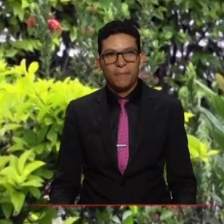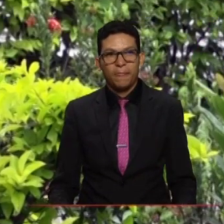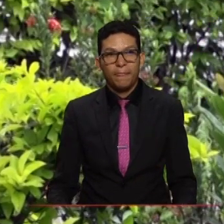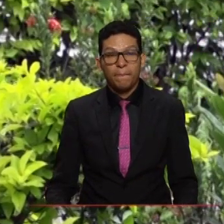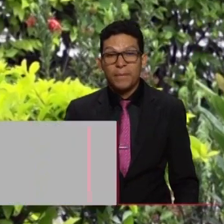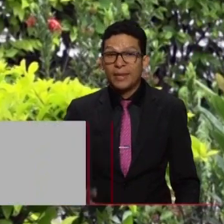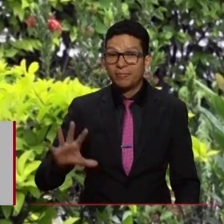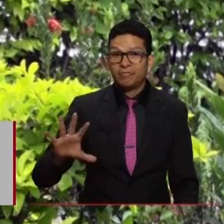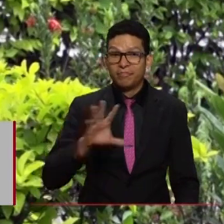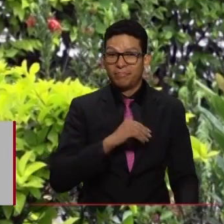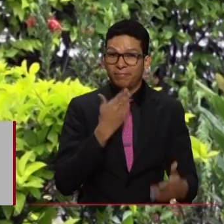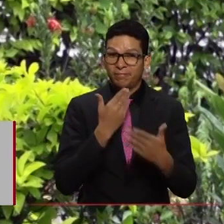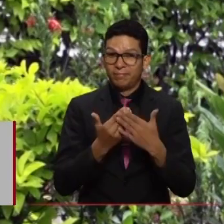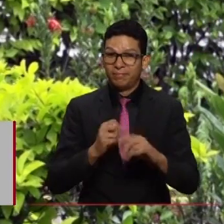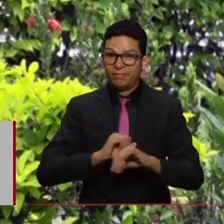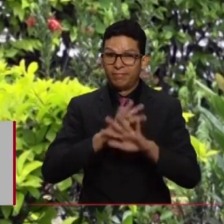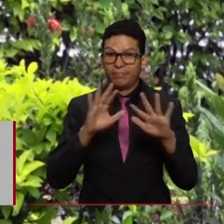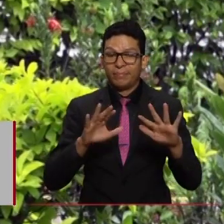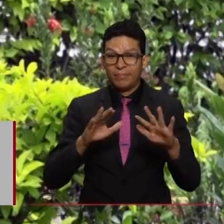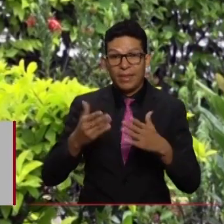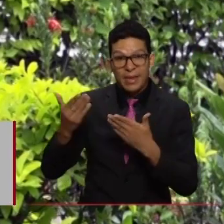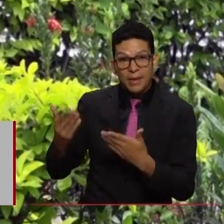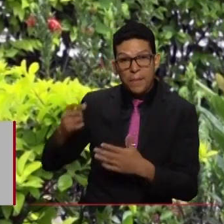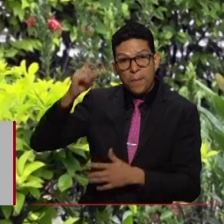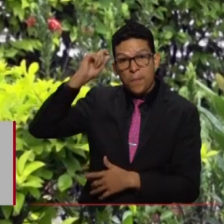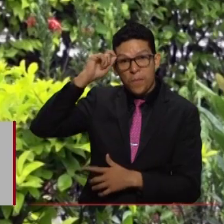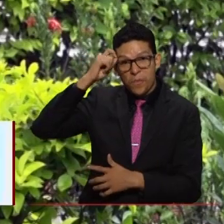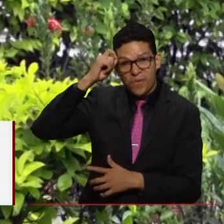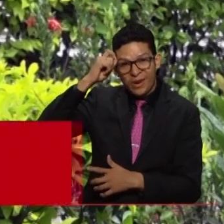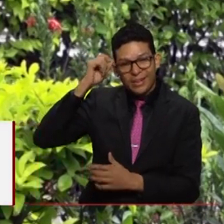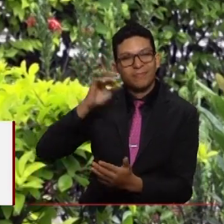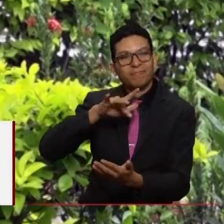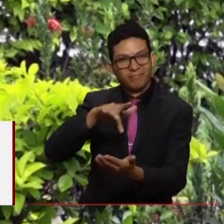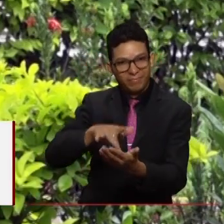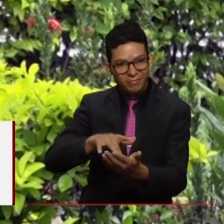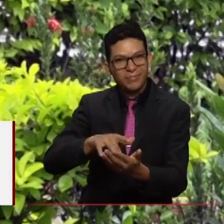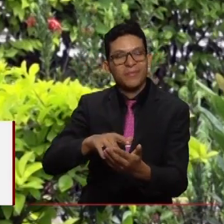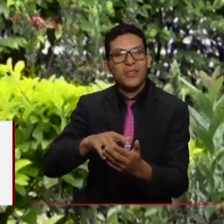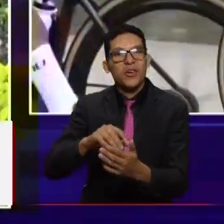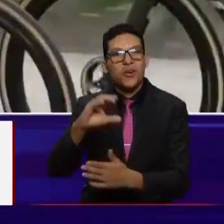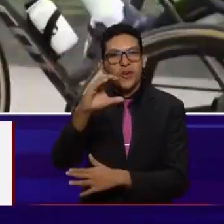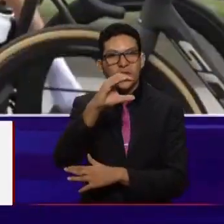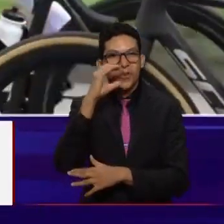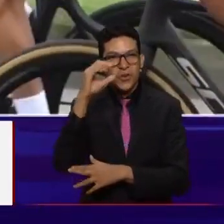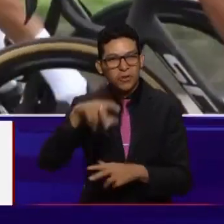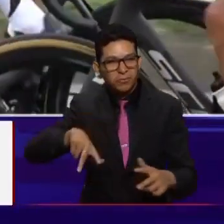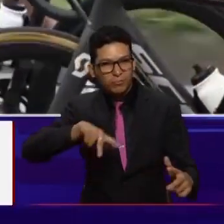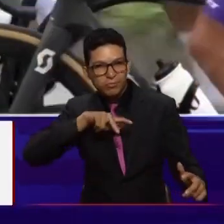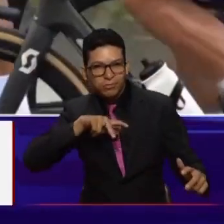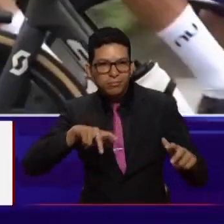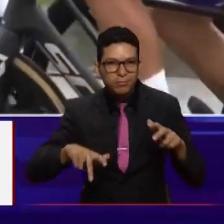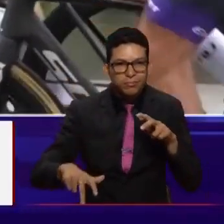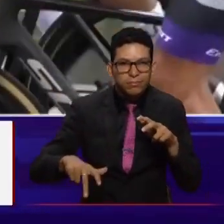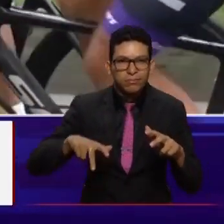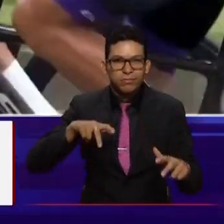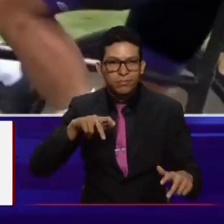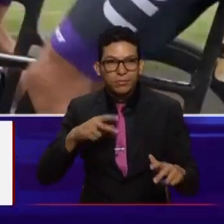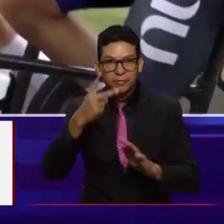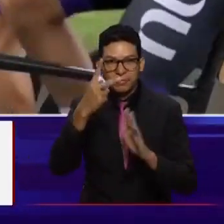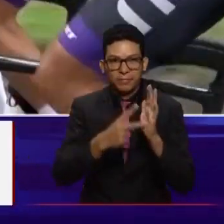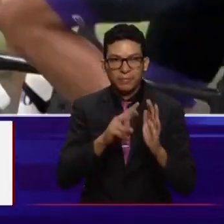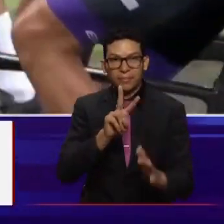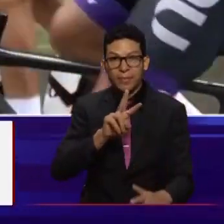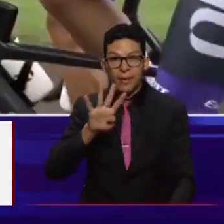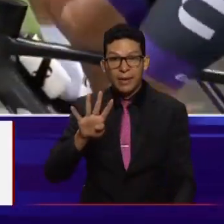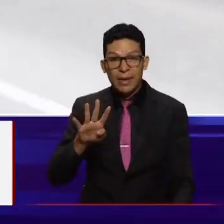A todos, muy buenos días. La ciudad señora recibió ayer la Vuelta a Colombia 2024 y allí venía vestido de amarillo